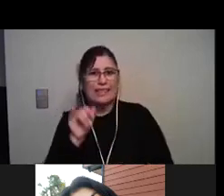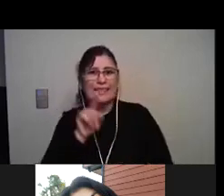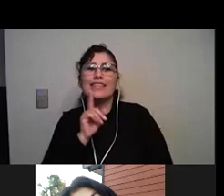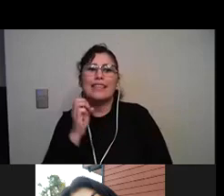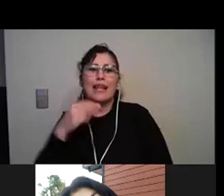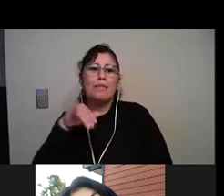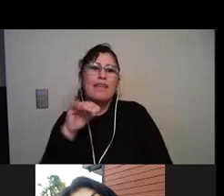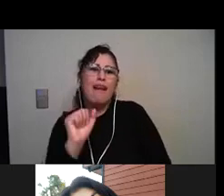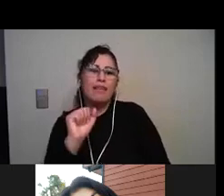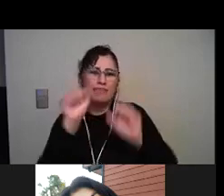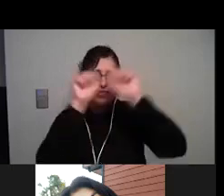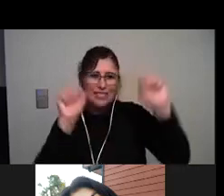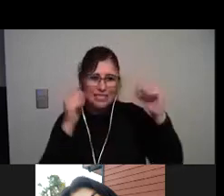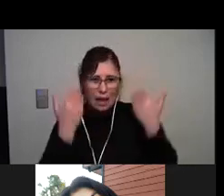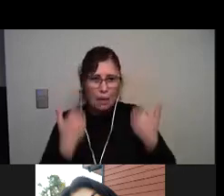una diferencia